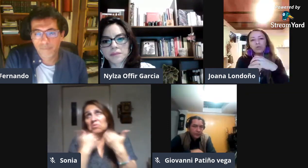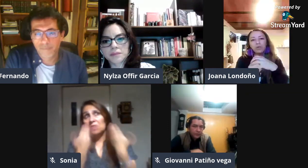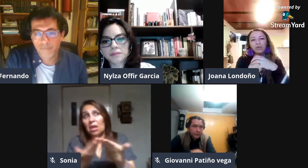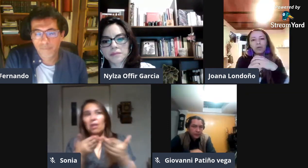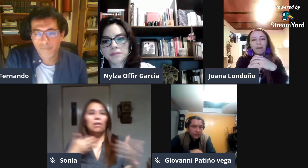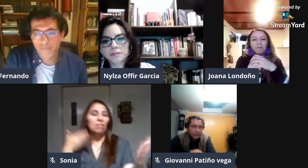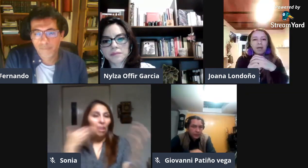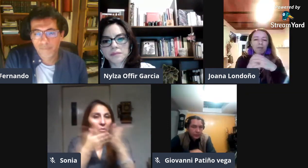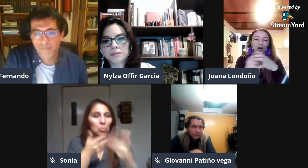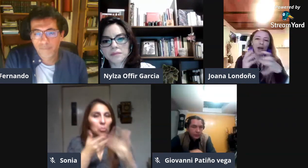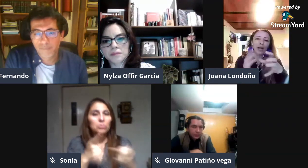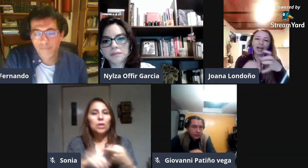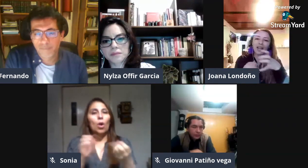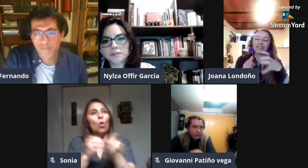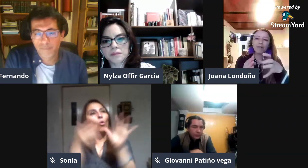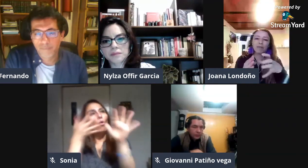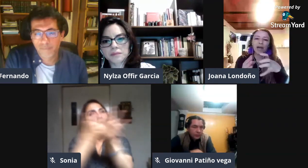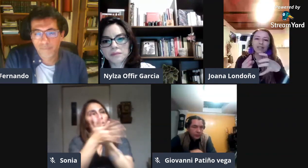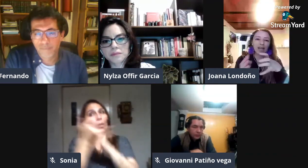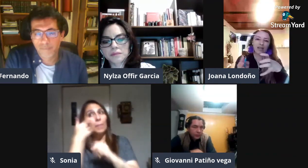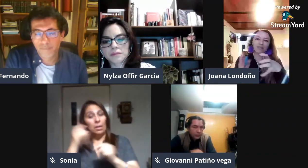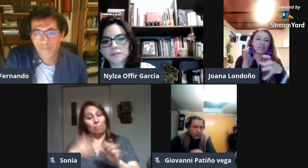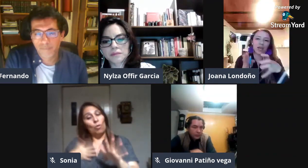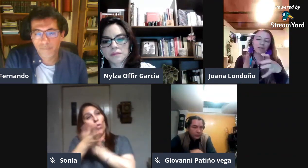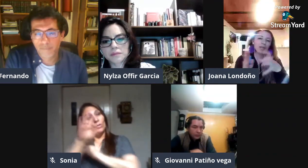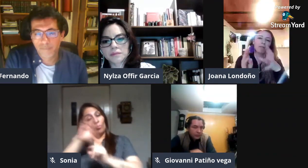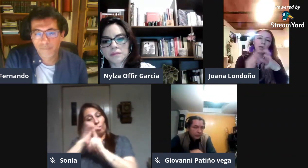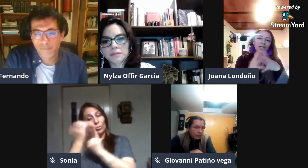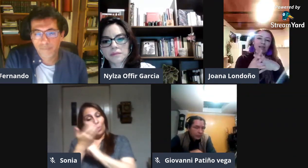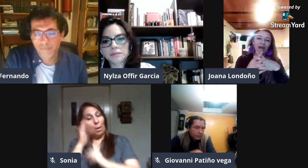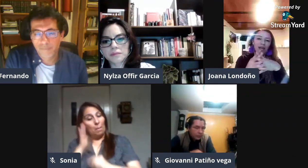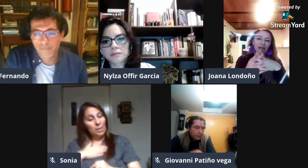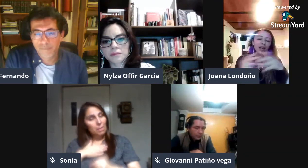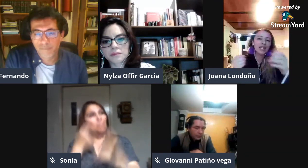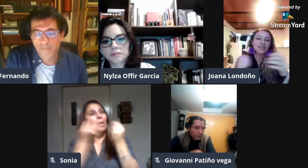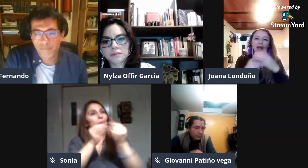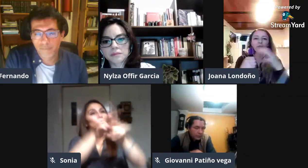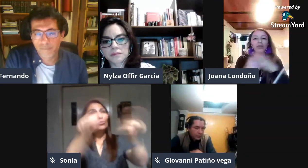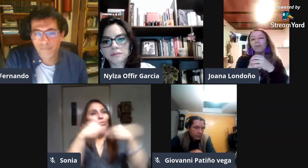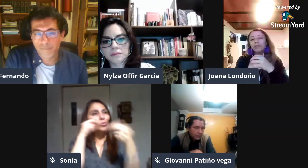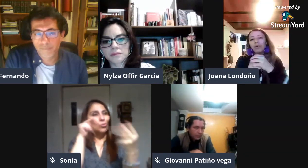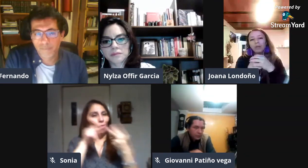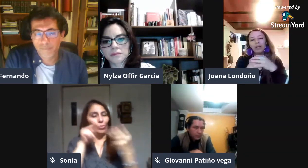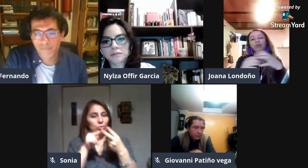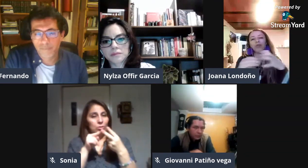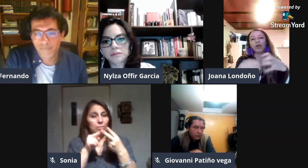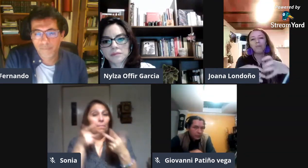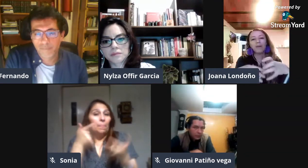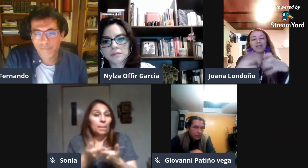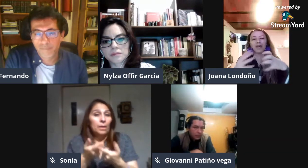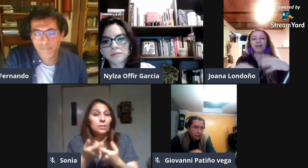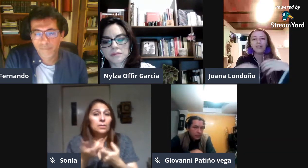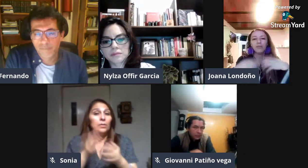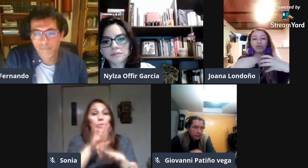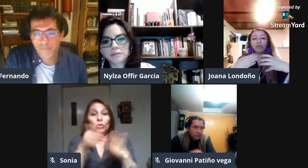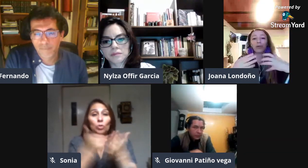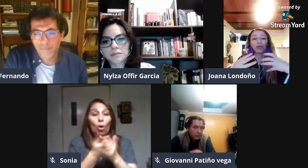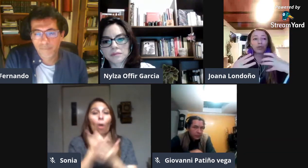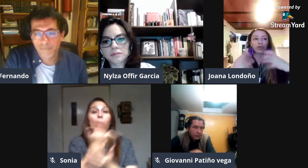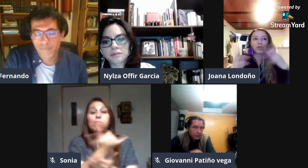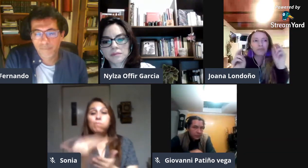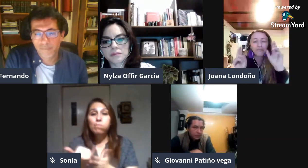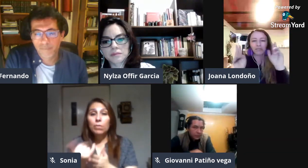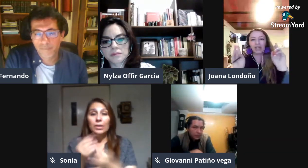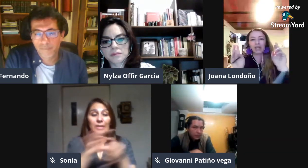su cultura pero la realidad siempre está ahí siempre siempre va a estar ahí y si la juntamos con lo metafórico va a ser pues un